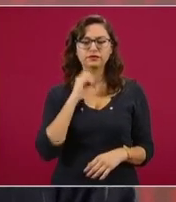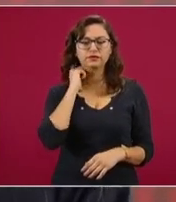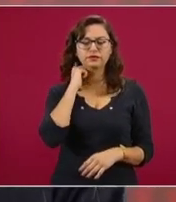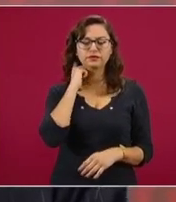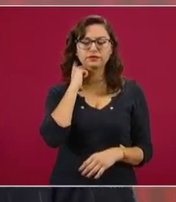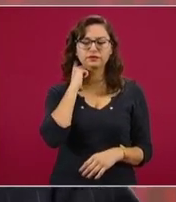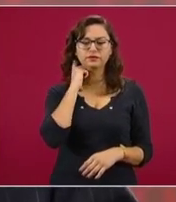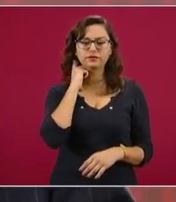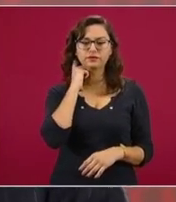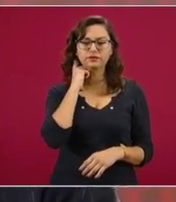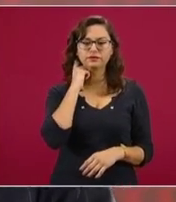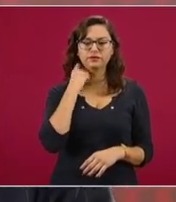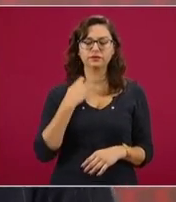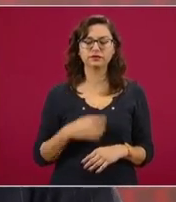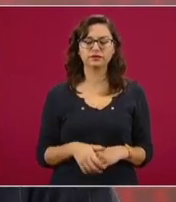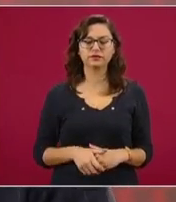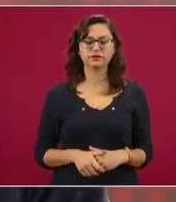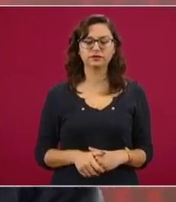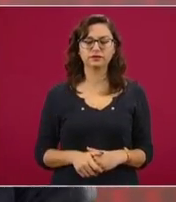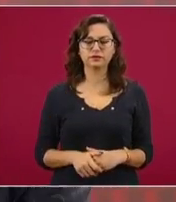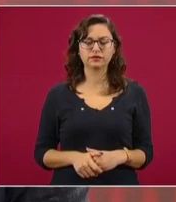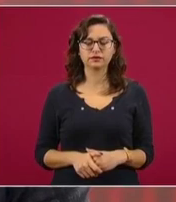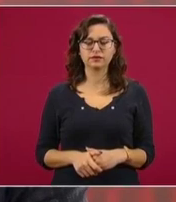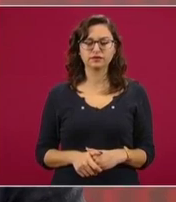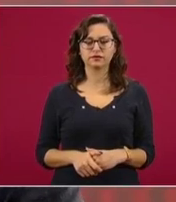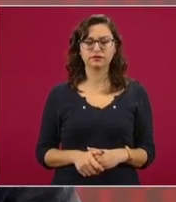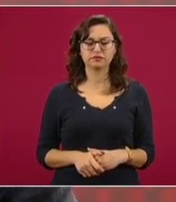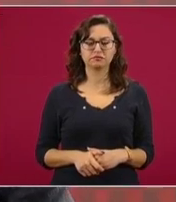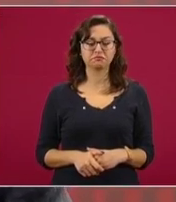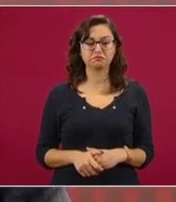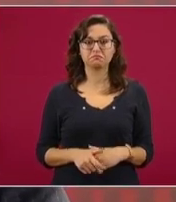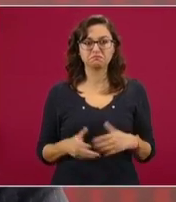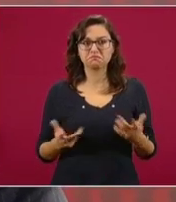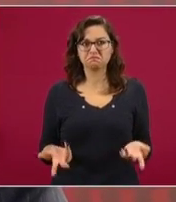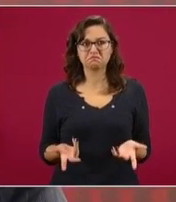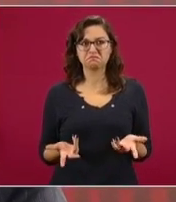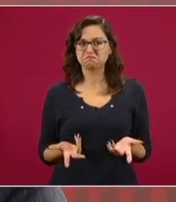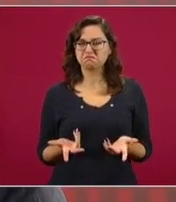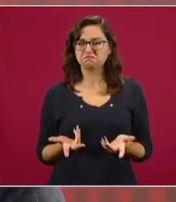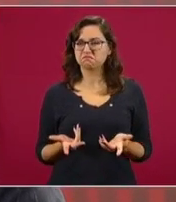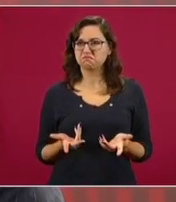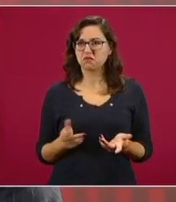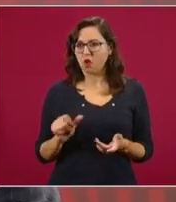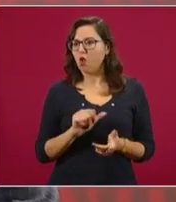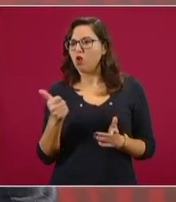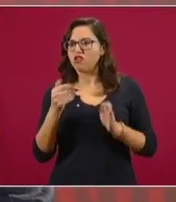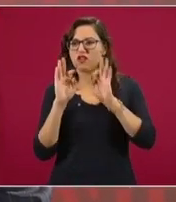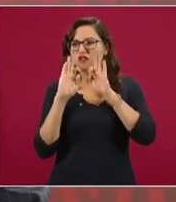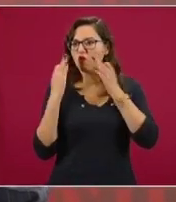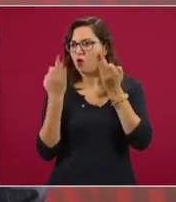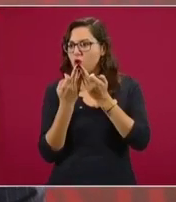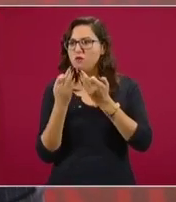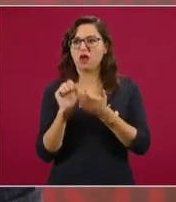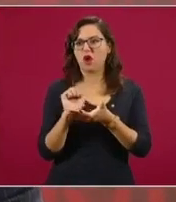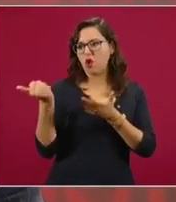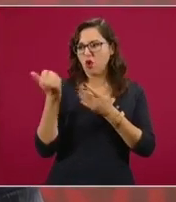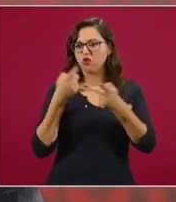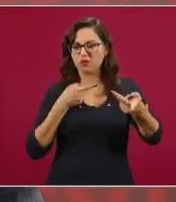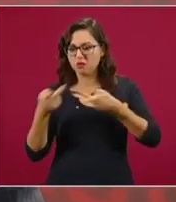no había otra opción otra salida